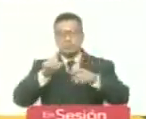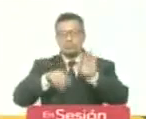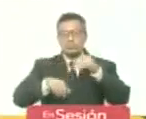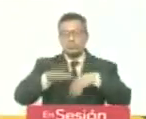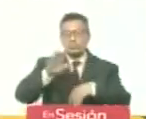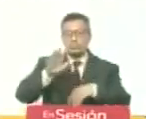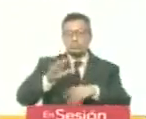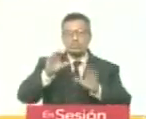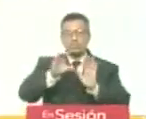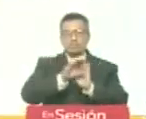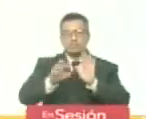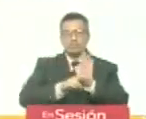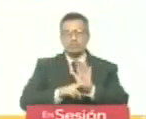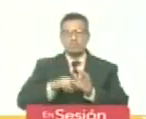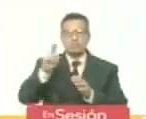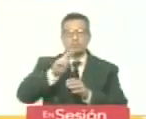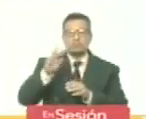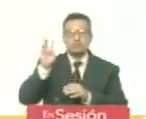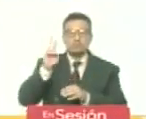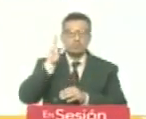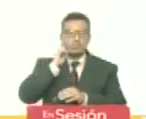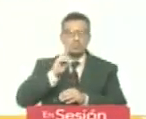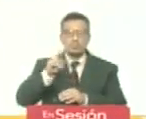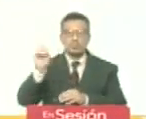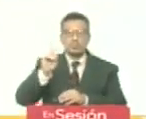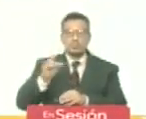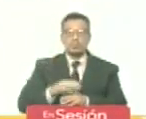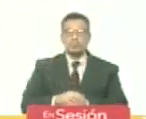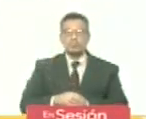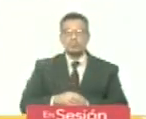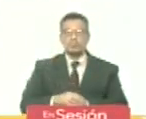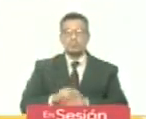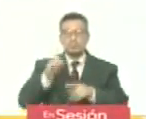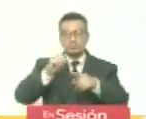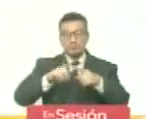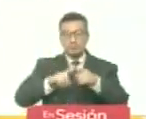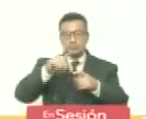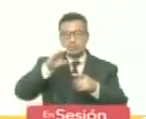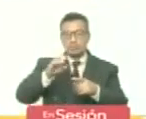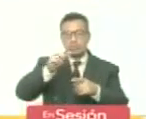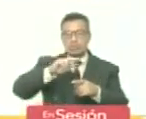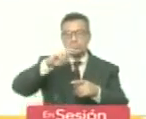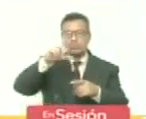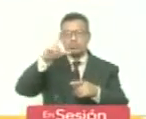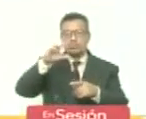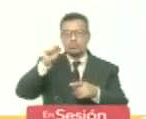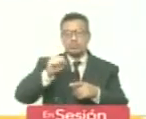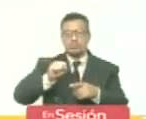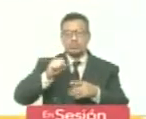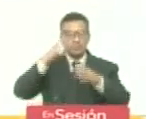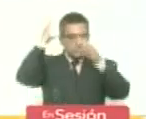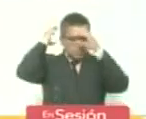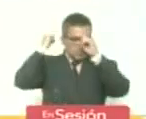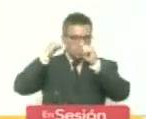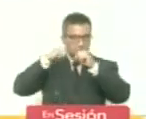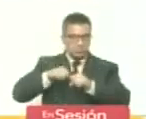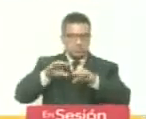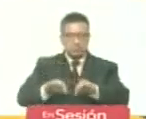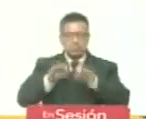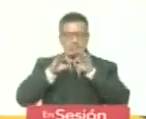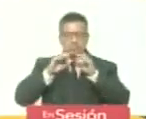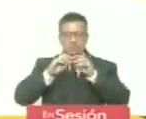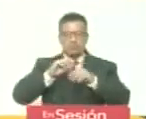de la Constitución de la República Bolivariana de Venezuela. 1. Carlos José Mata Figueroa como embajador